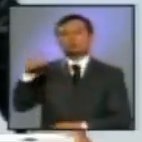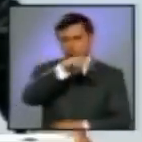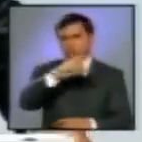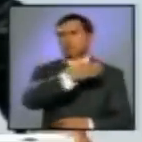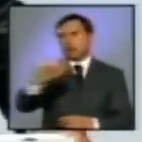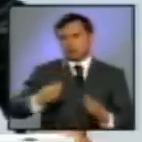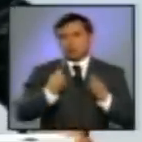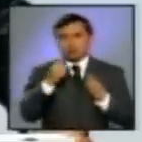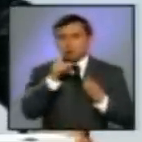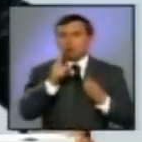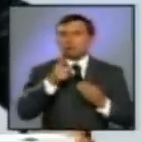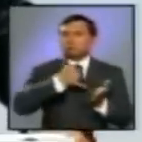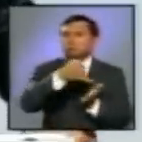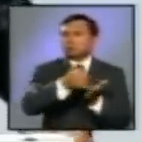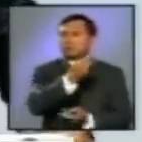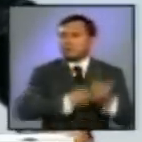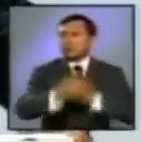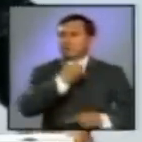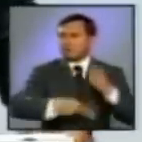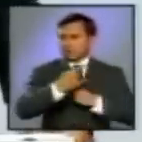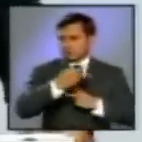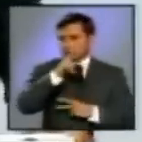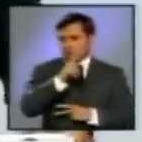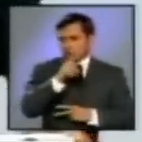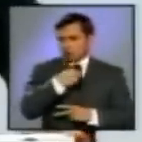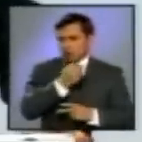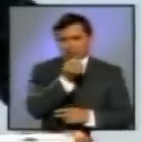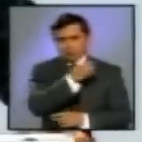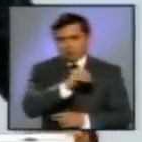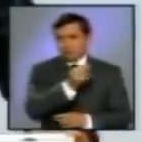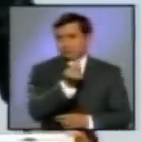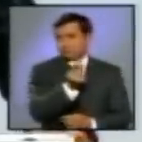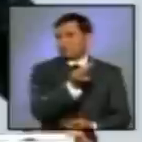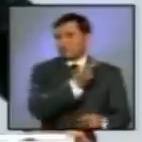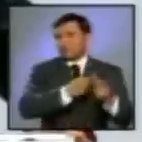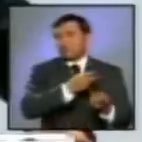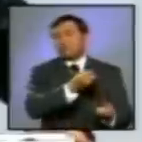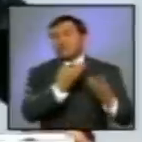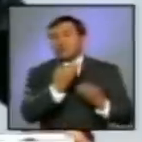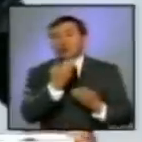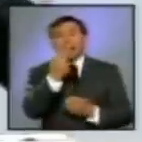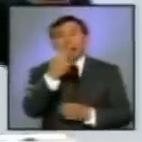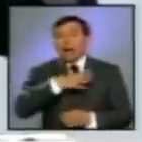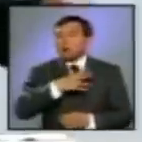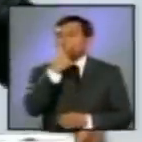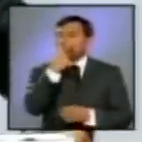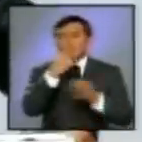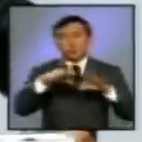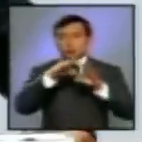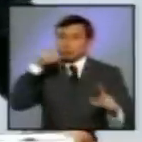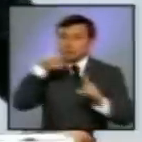del campo. Yo creo que la política de subsidios debe estar orientada fundamentalmente a dos propósitos que hoy lamentablemente no se tienen.